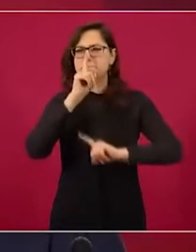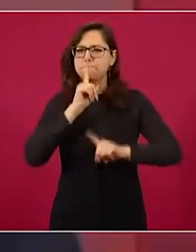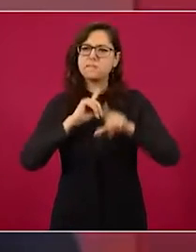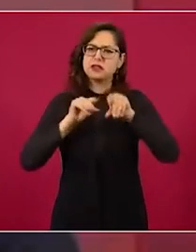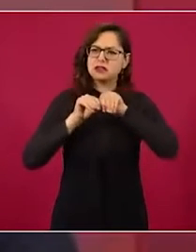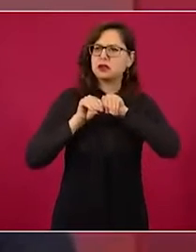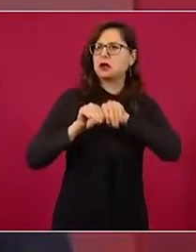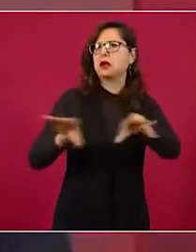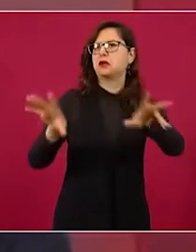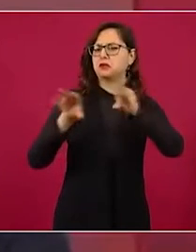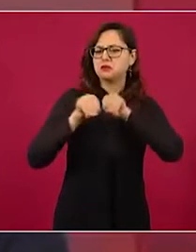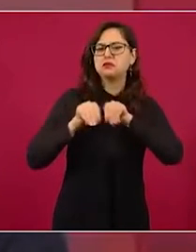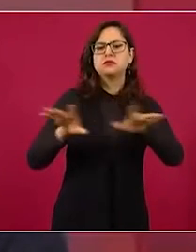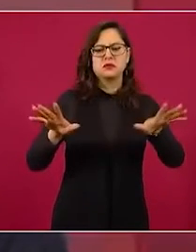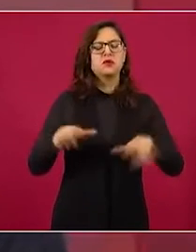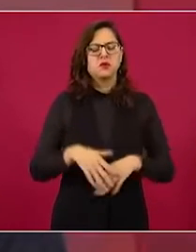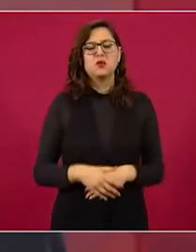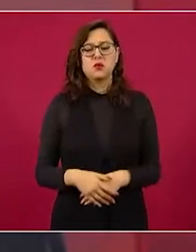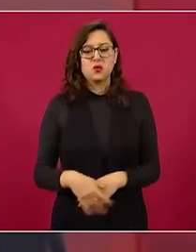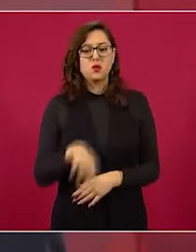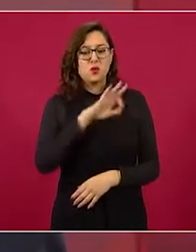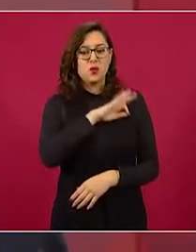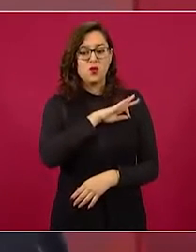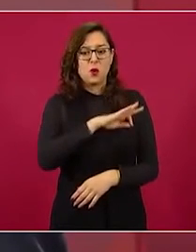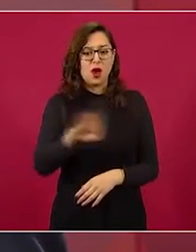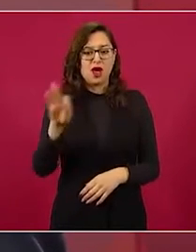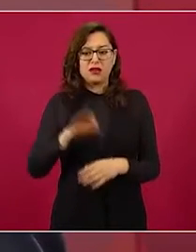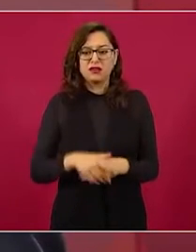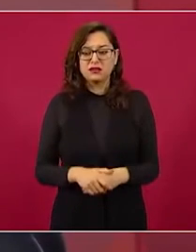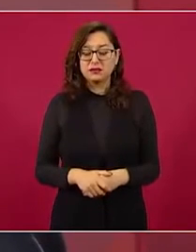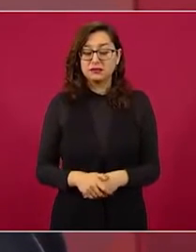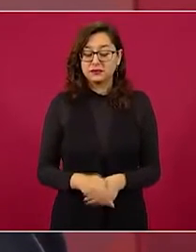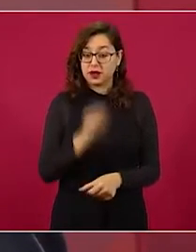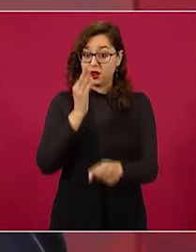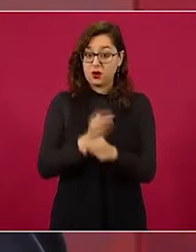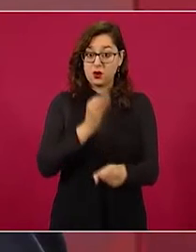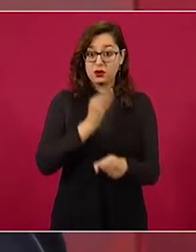porque estamos en una época de mentiras,